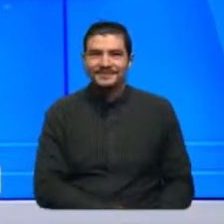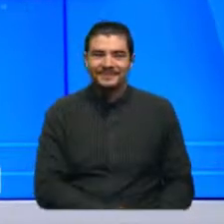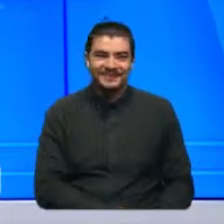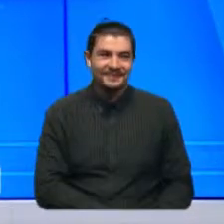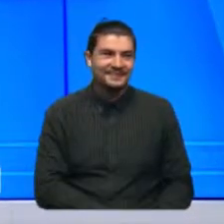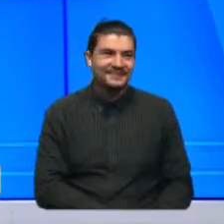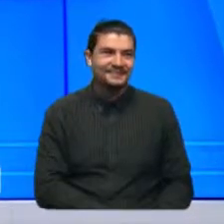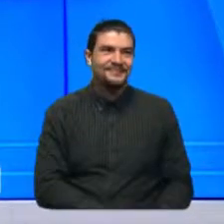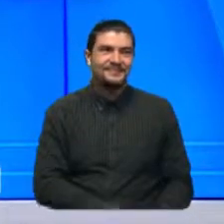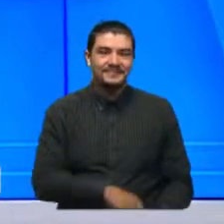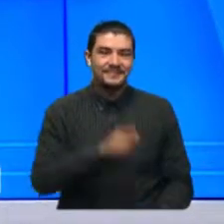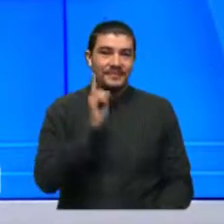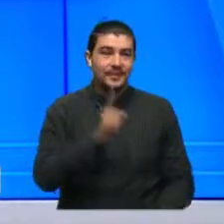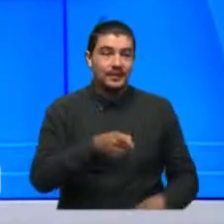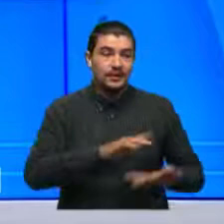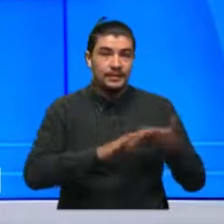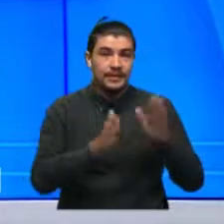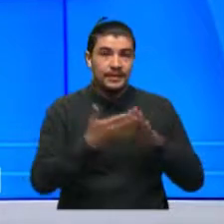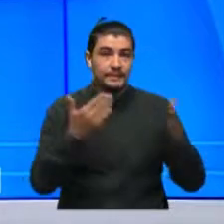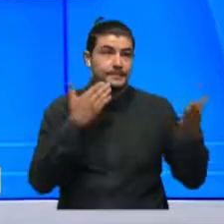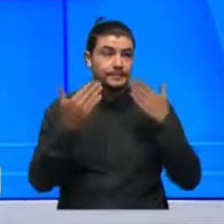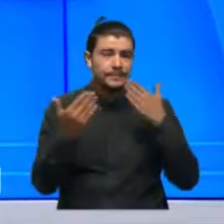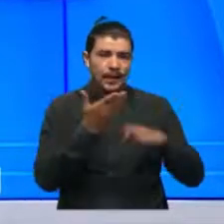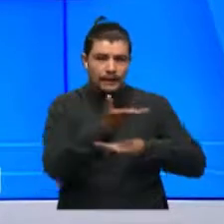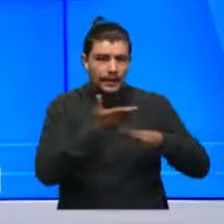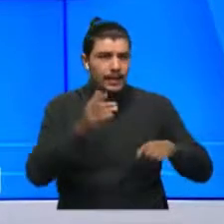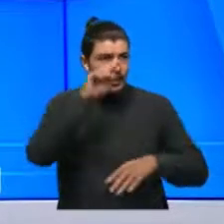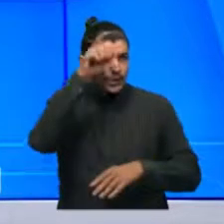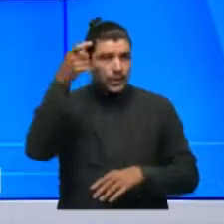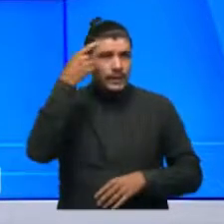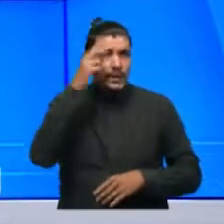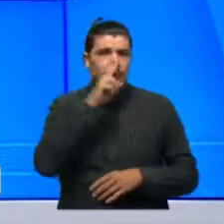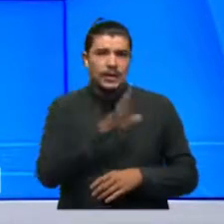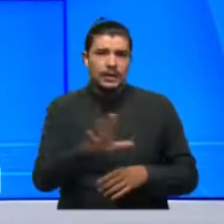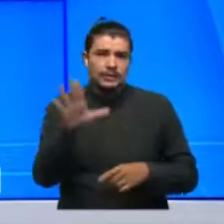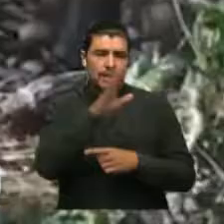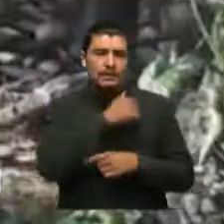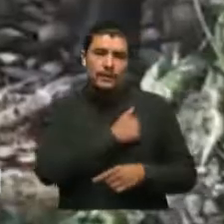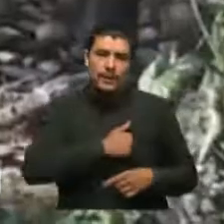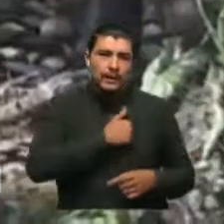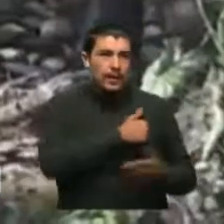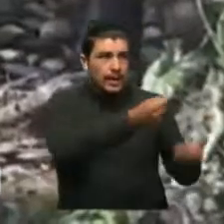nacional una solución definitiva a la crisis que genera el derrame de crudo.